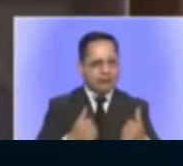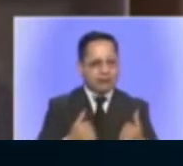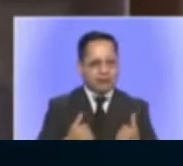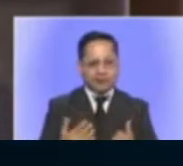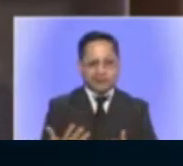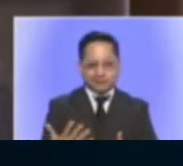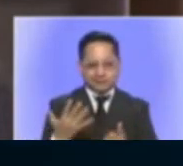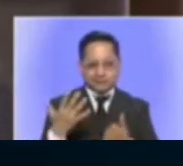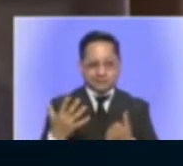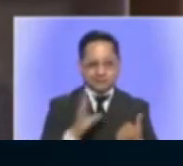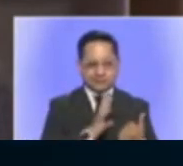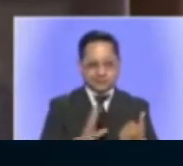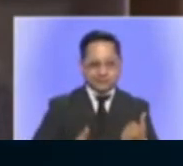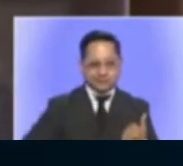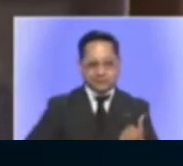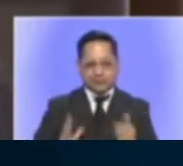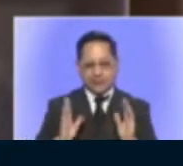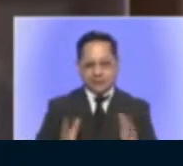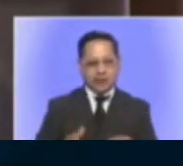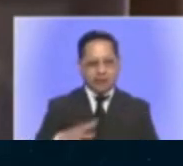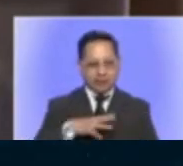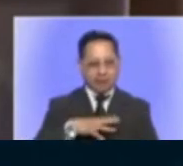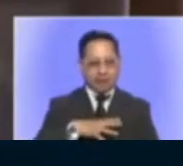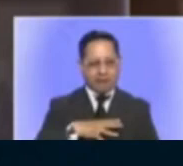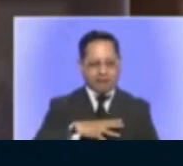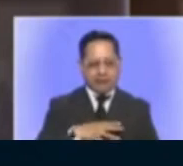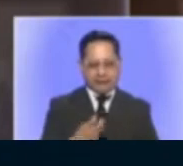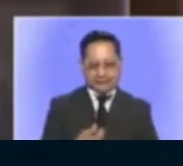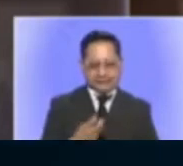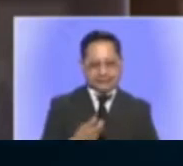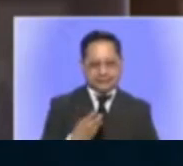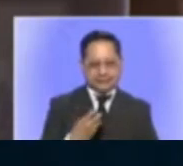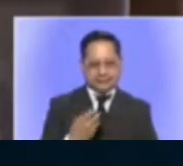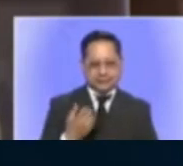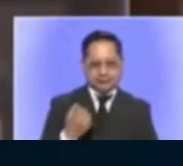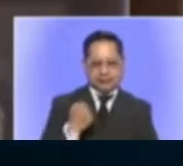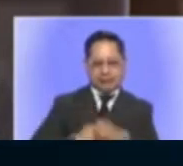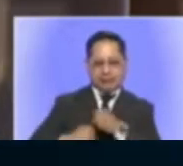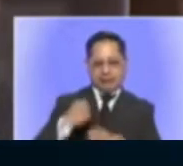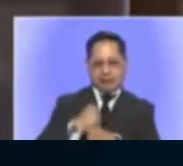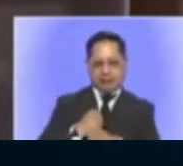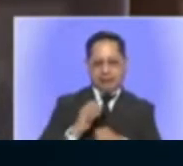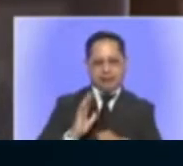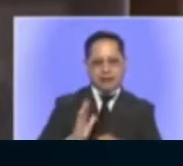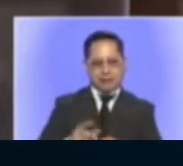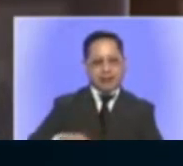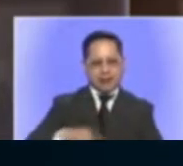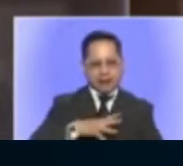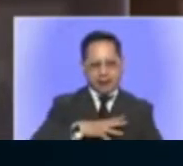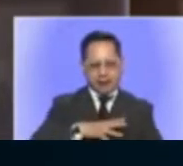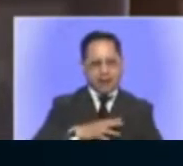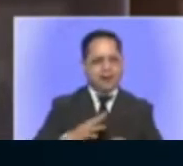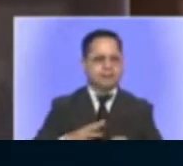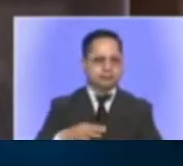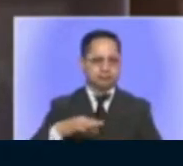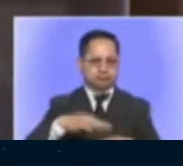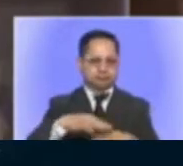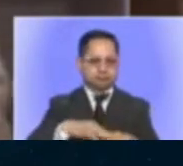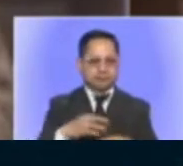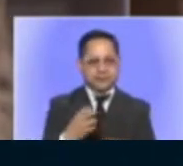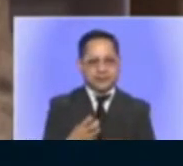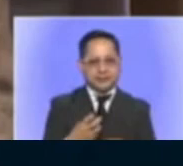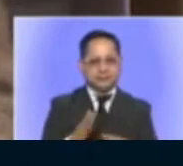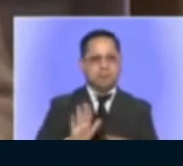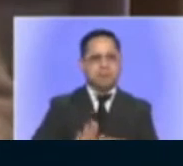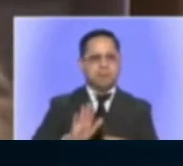candidaturas que en el año pasado estaban justamente en elección En mi opinión vulnera